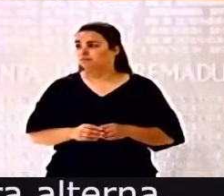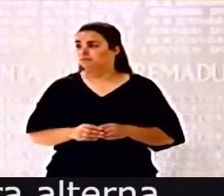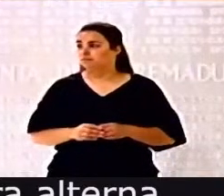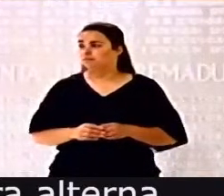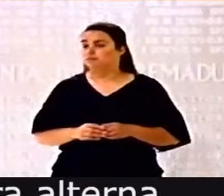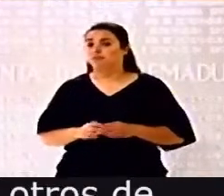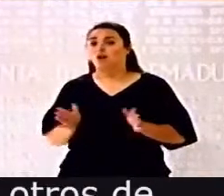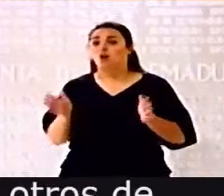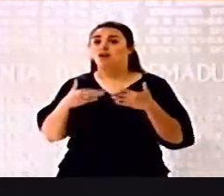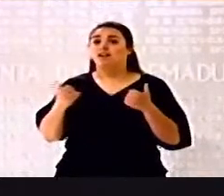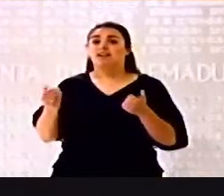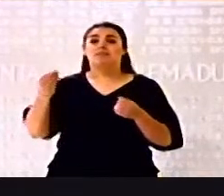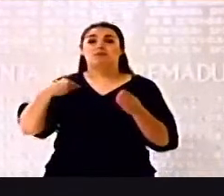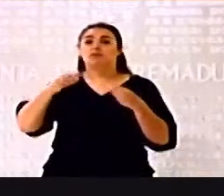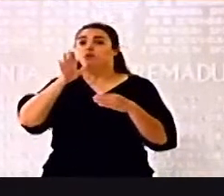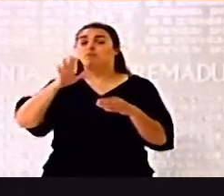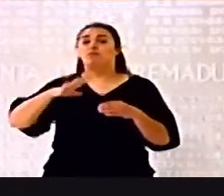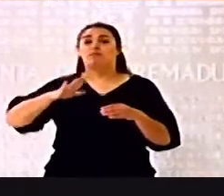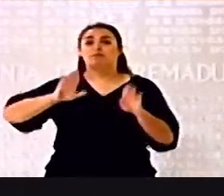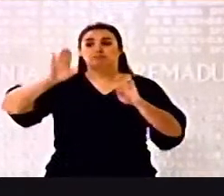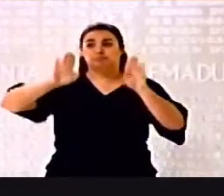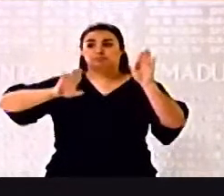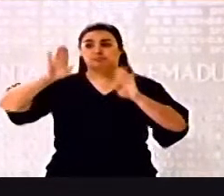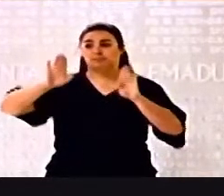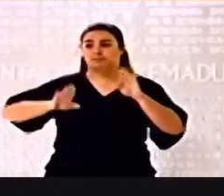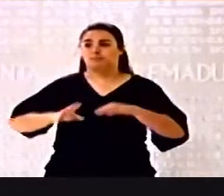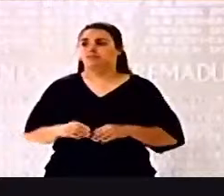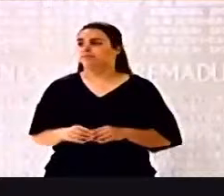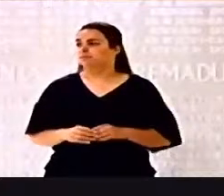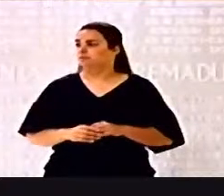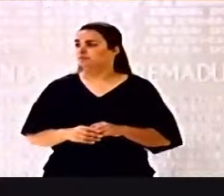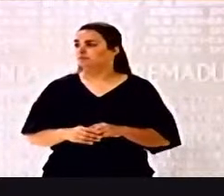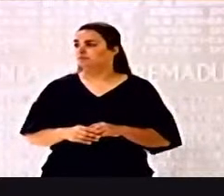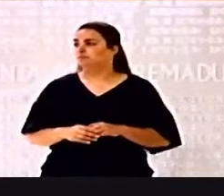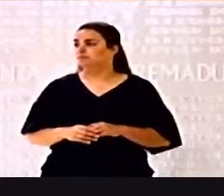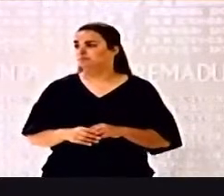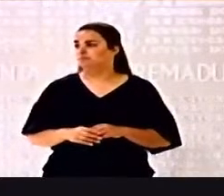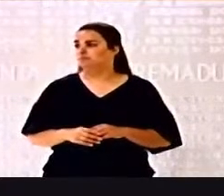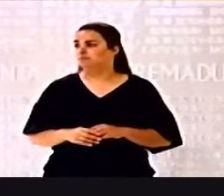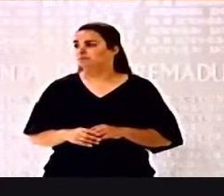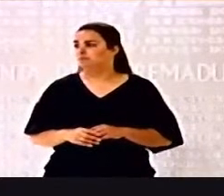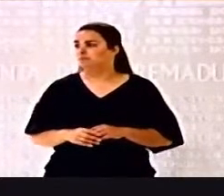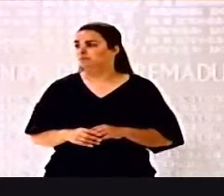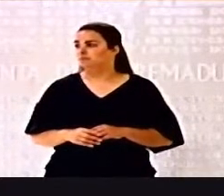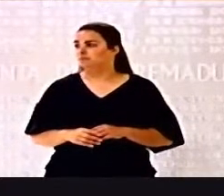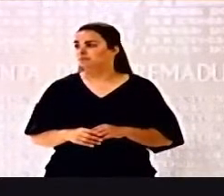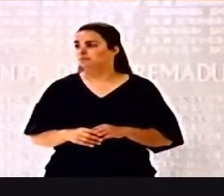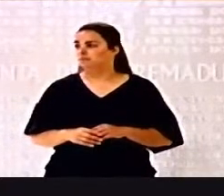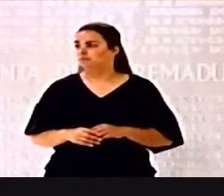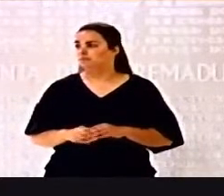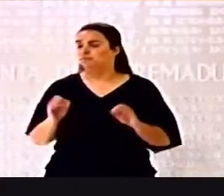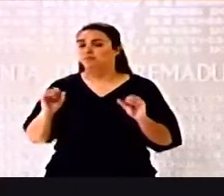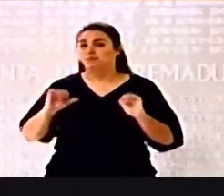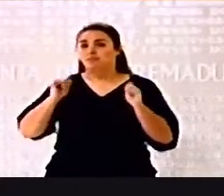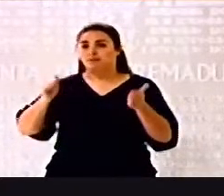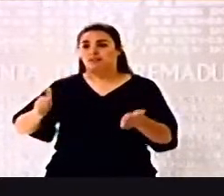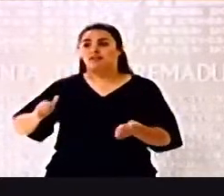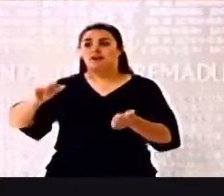Los que queráis preguntar, por favor, levantar la mano.